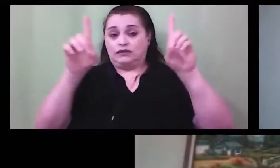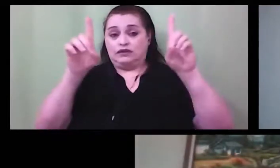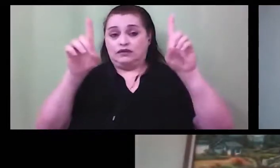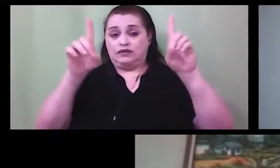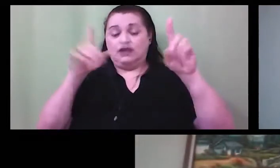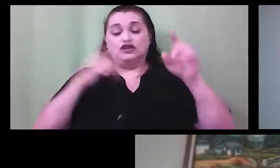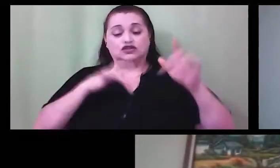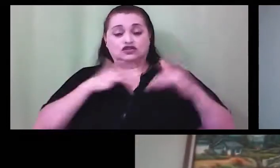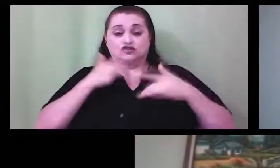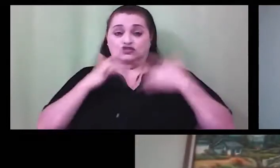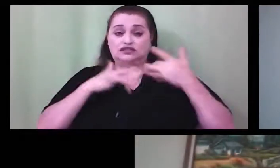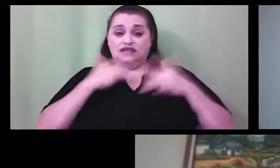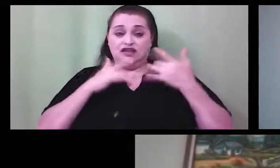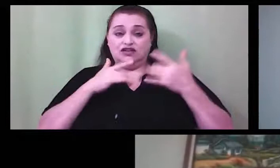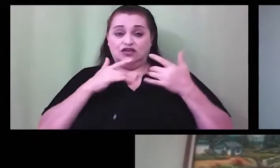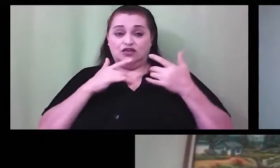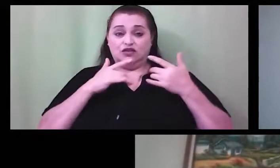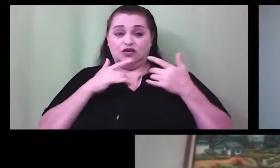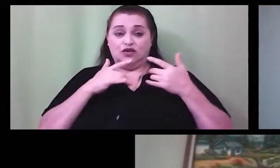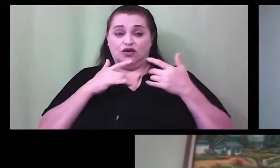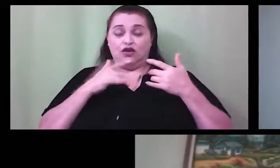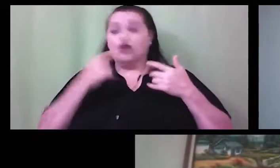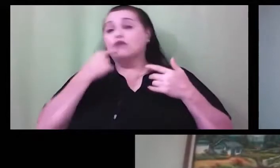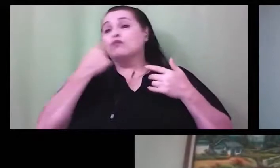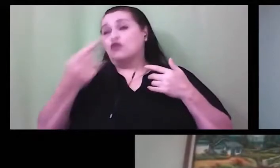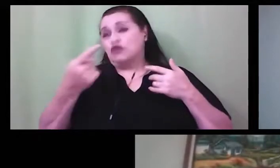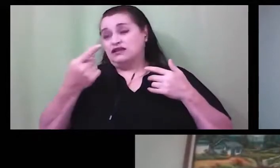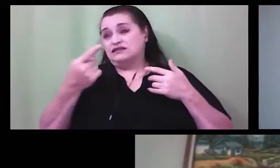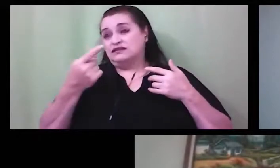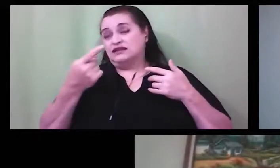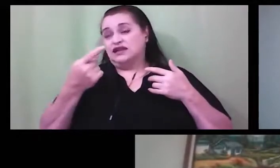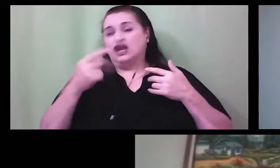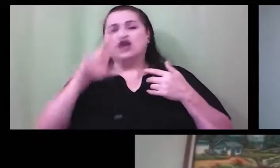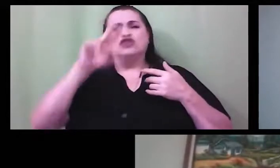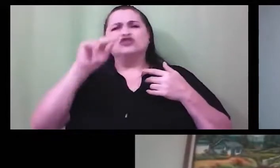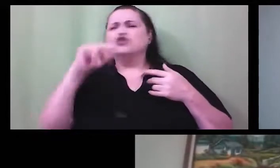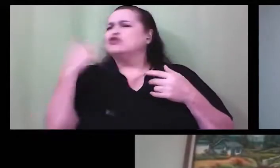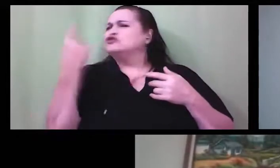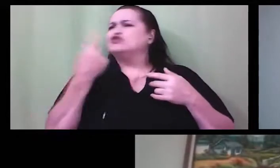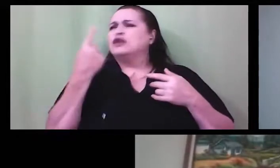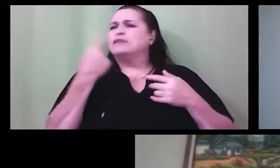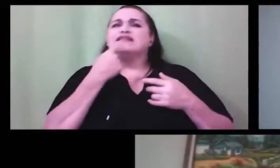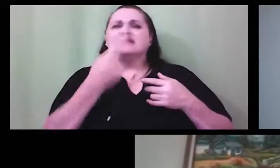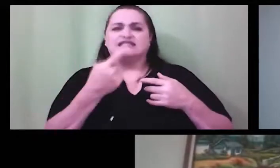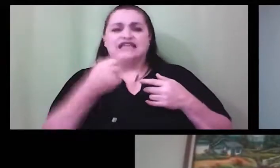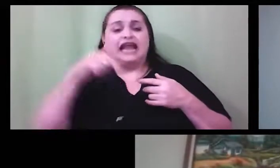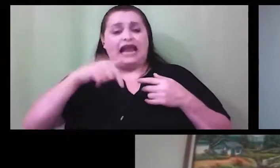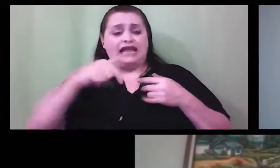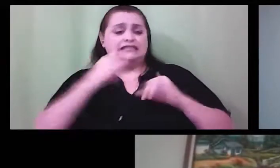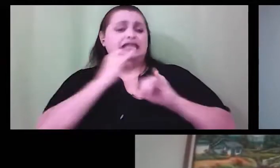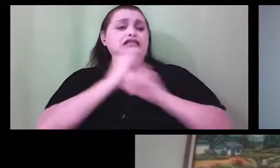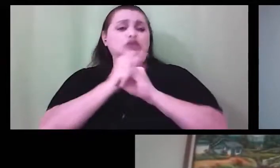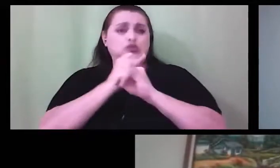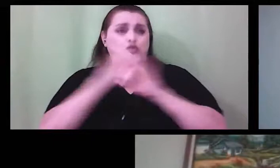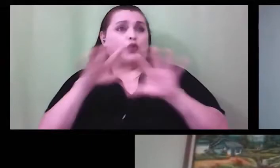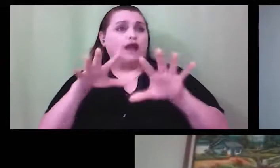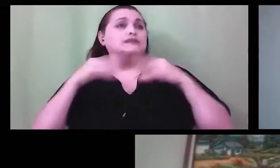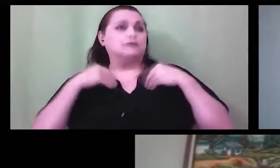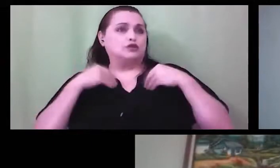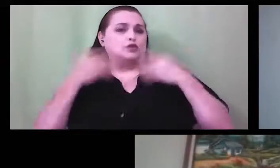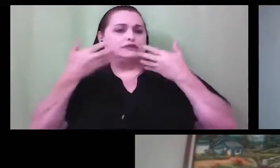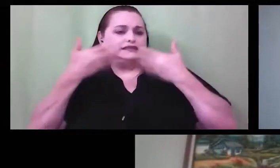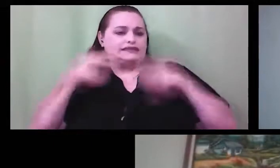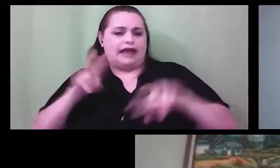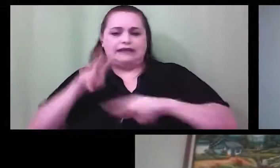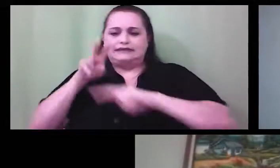Yo siento que, como bien lo ha mencionado, no es solamente decir, esta institución me lo aceptó, ya lo tengo sentado